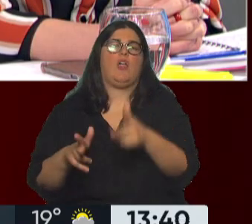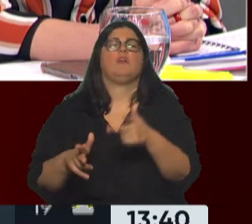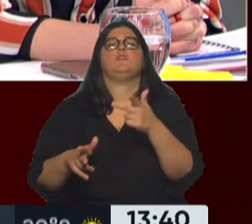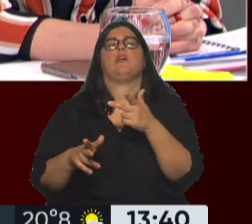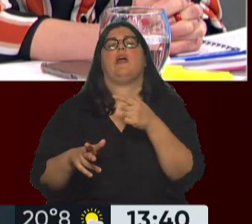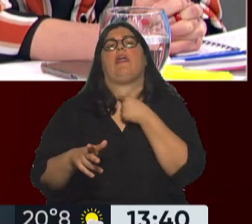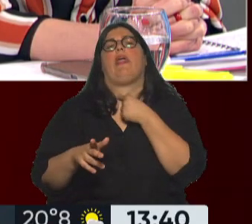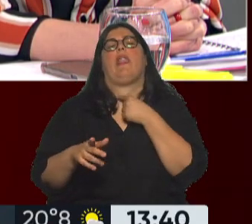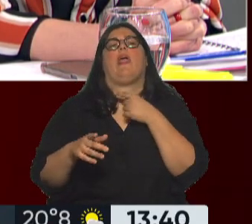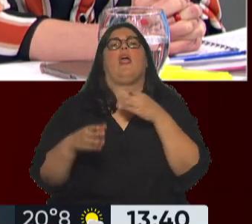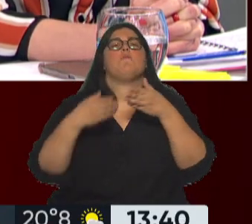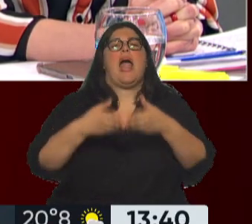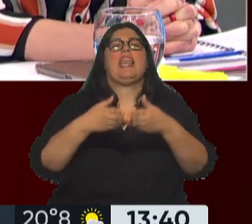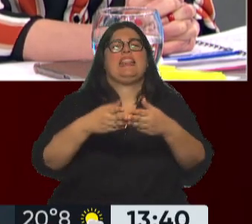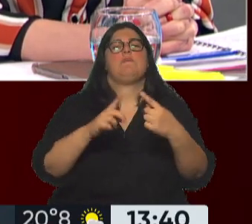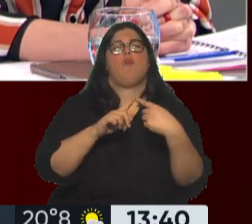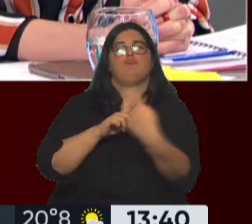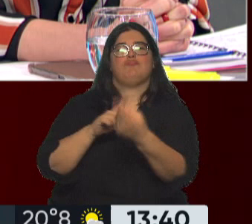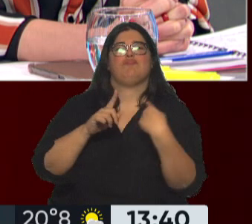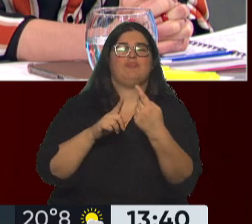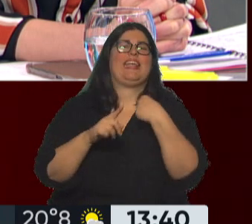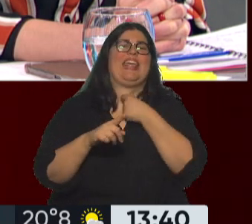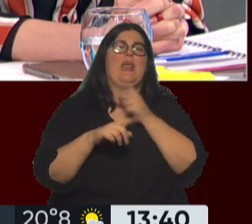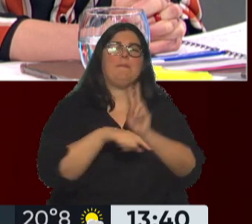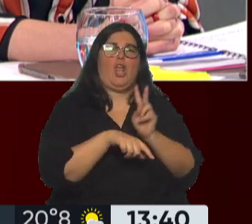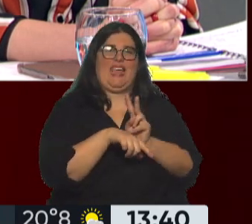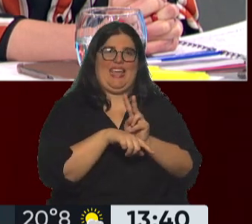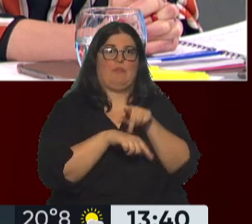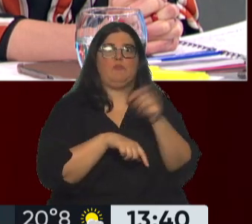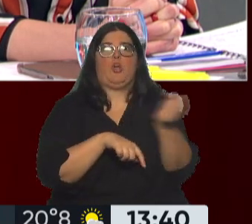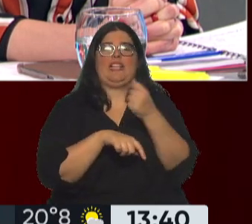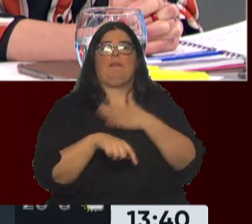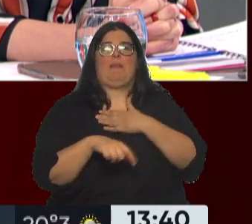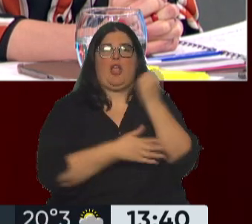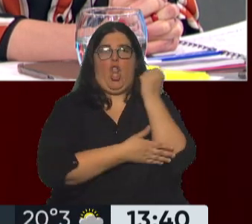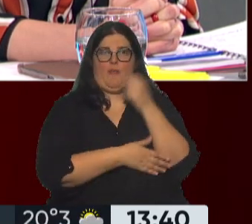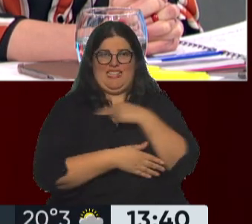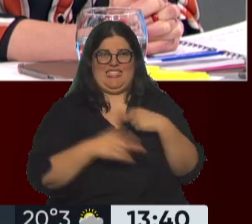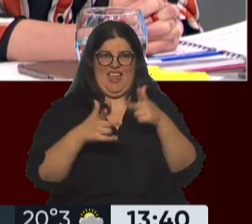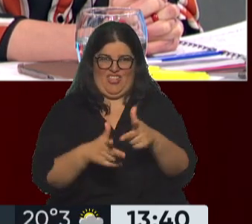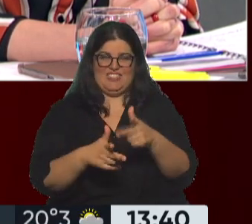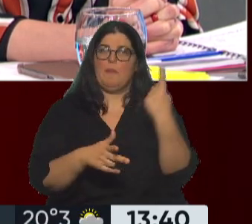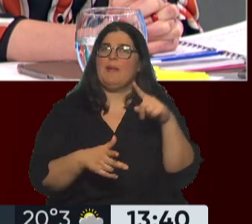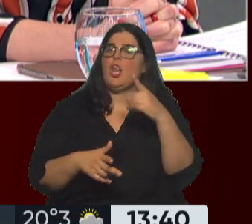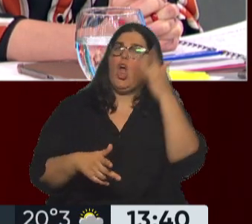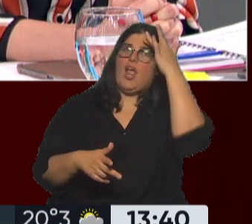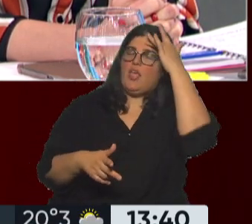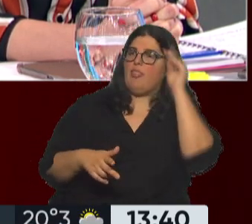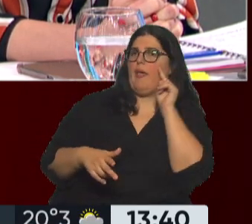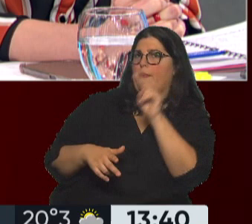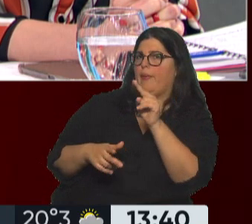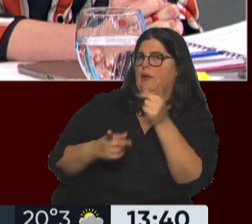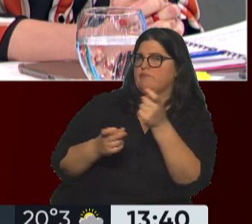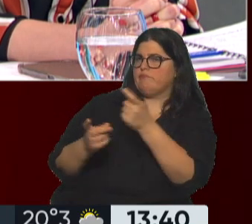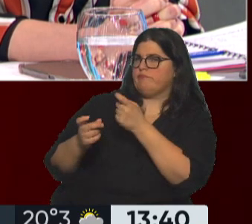de tránsito marítimo que son vitales para su economía, pero al mismo tiempo una India que percibe que